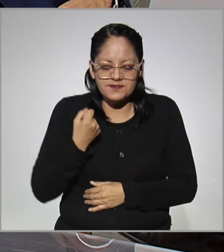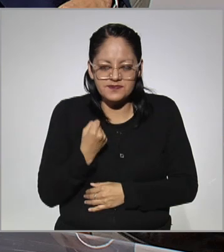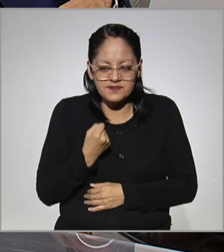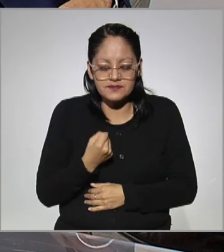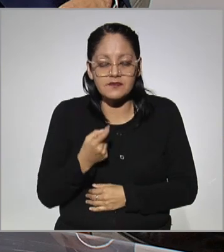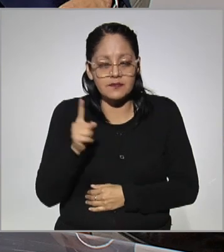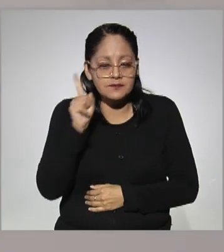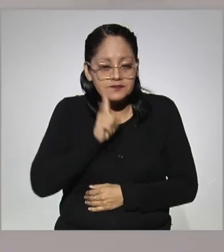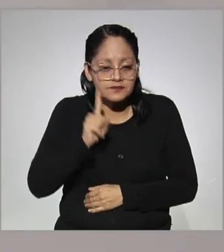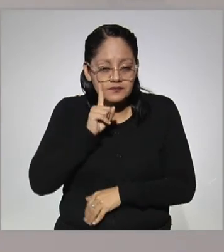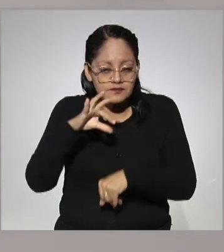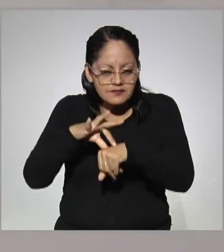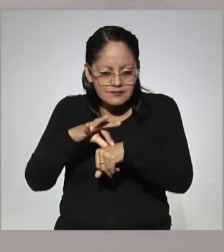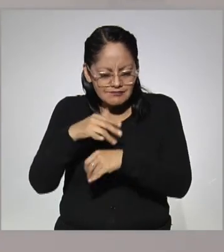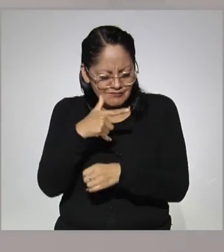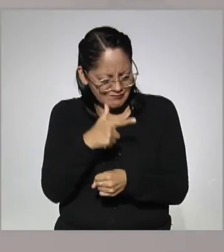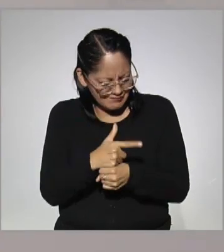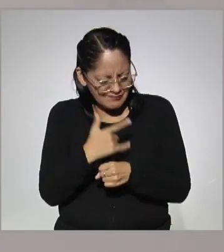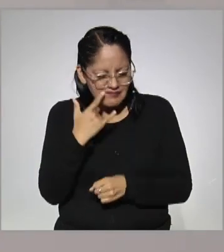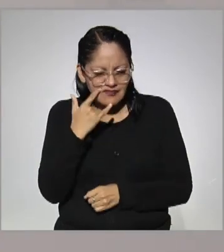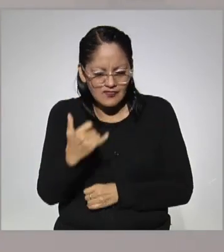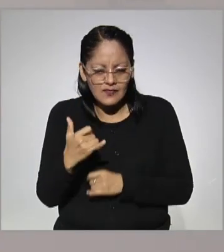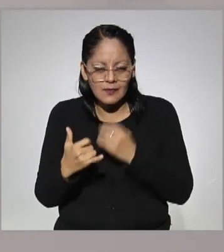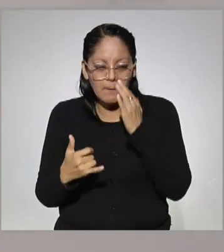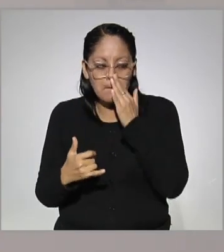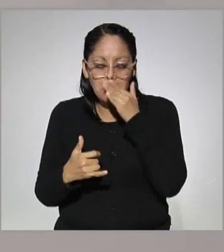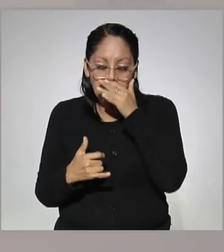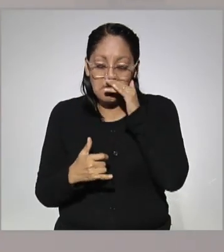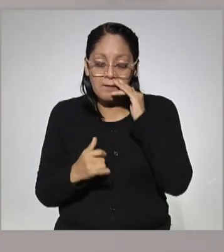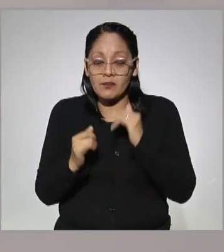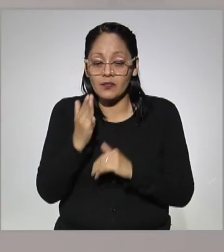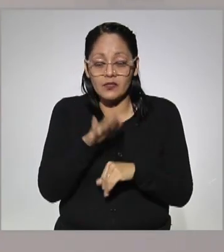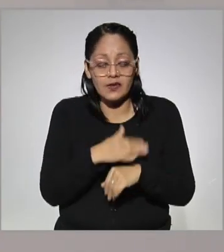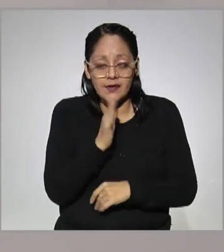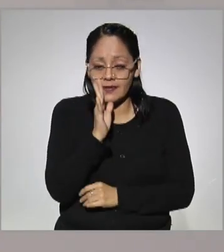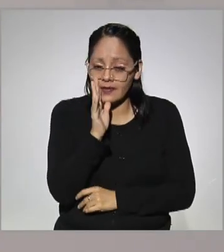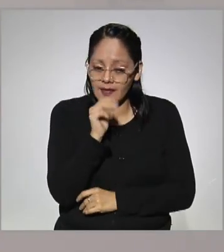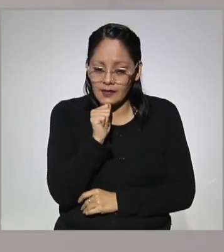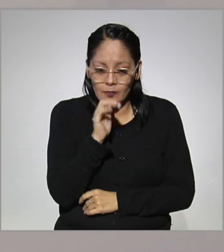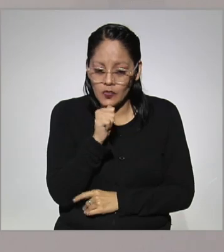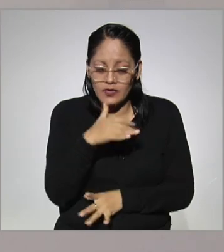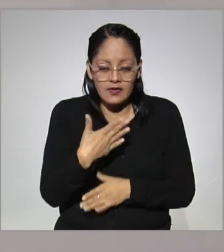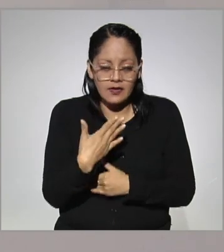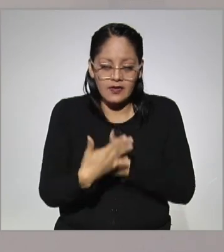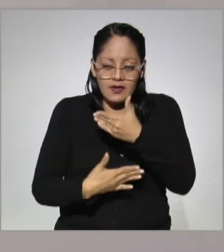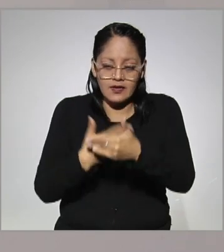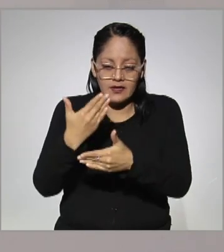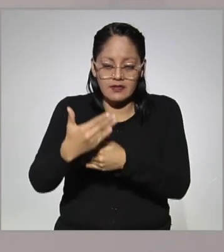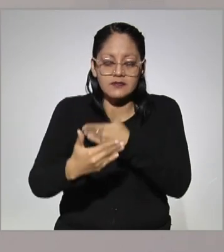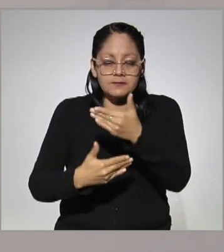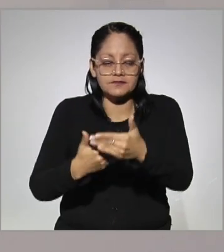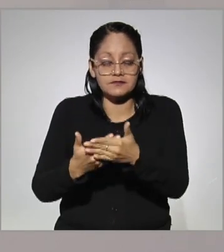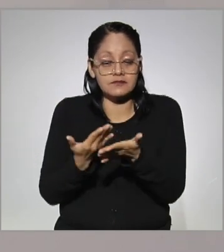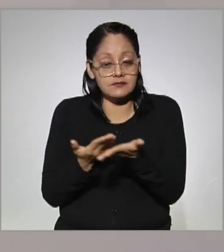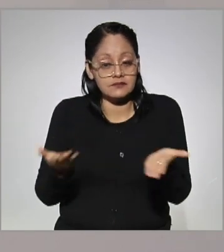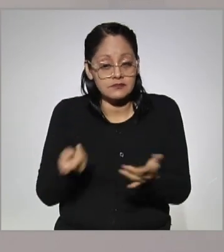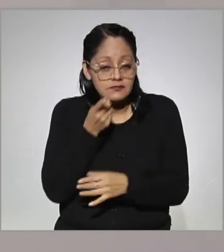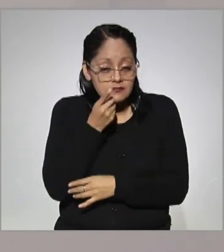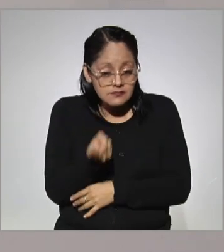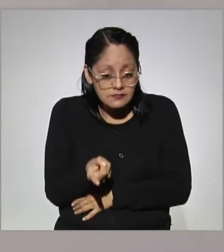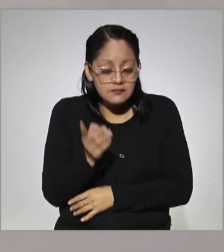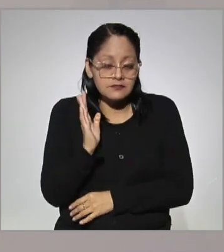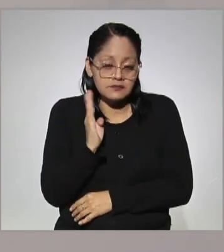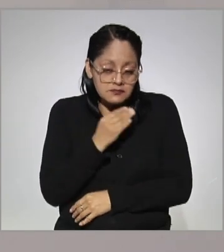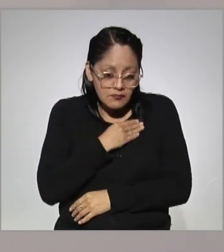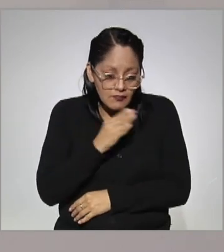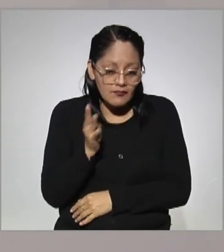la ginecóloga le llamó muchísimo la atención porque no podía pues avanzar en este procedimiento. Ahora dice que bueno, después de